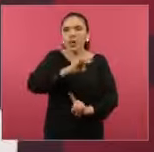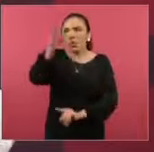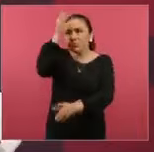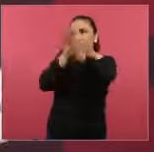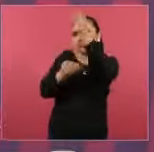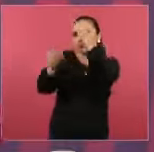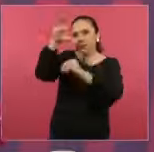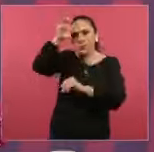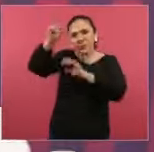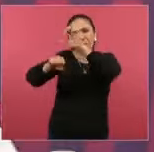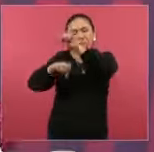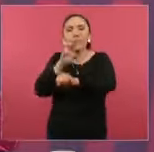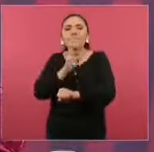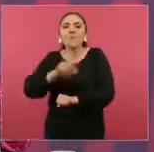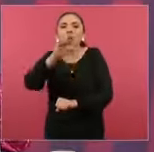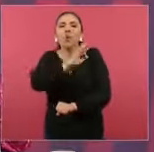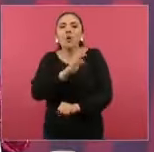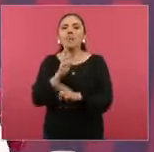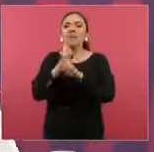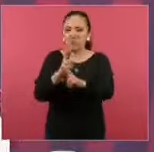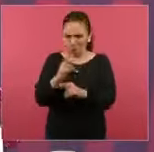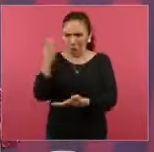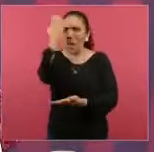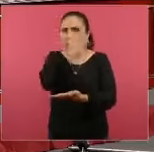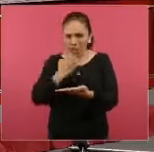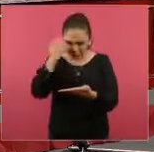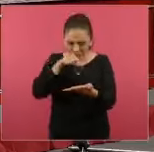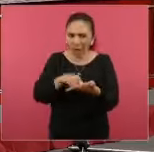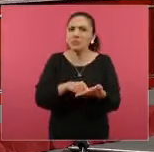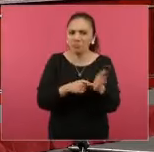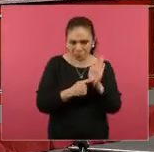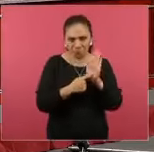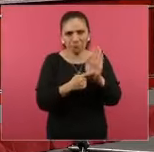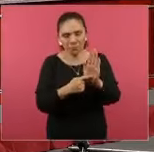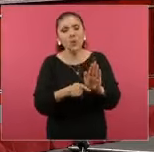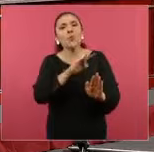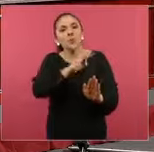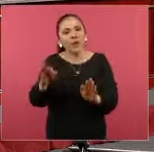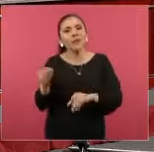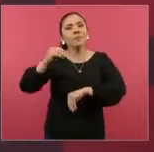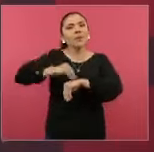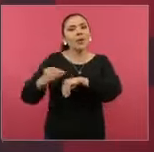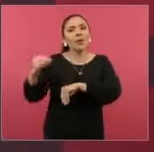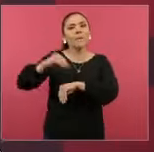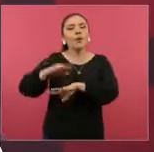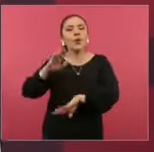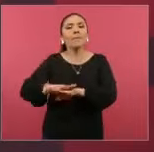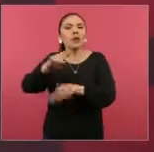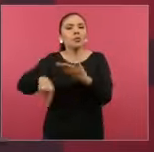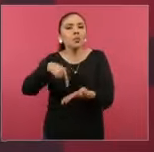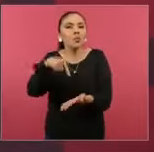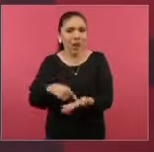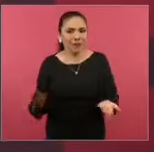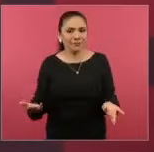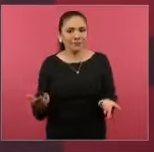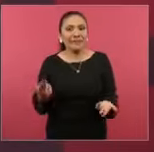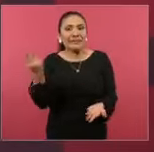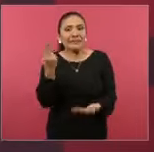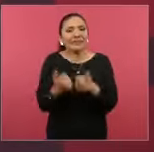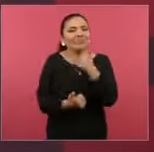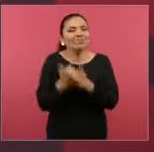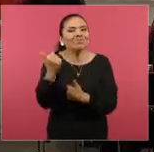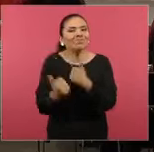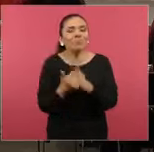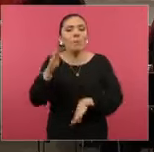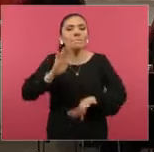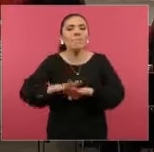vez más y puedan contestar un examen y podamos generar más espacios. Tenemos que buscar las